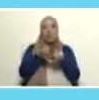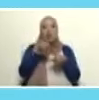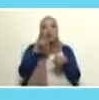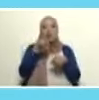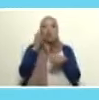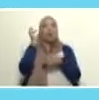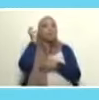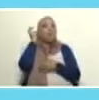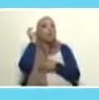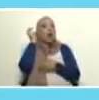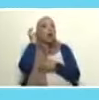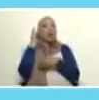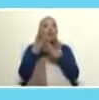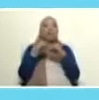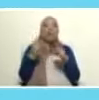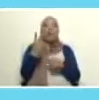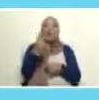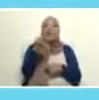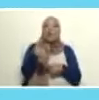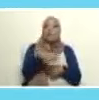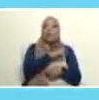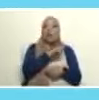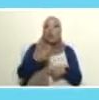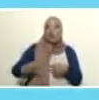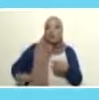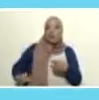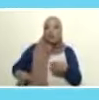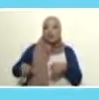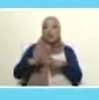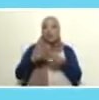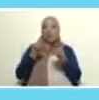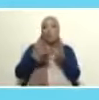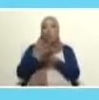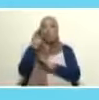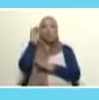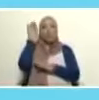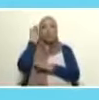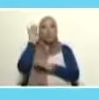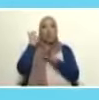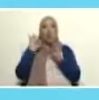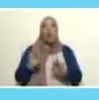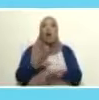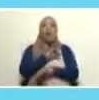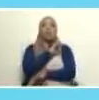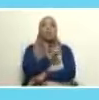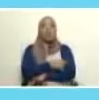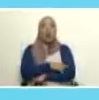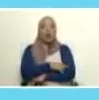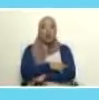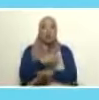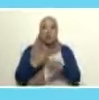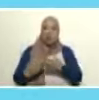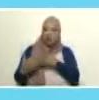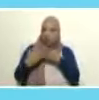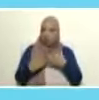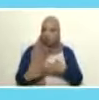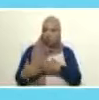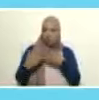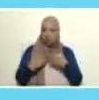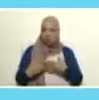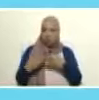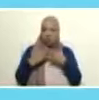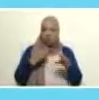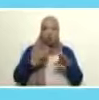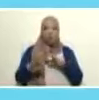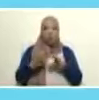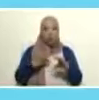mujeres. Las mujeres lo que viene es pa'lante, con mucha fuerza, a nivel estudiantil, a nivel